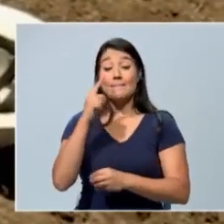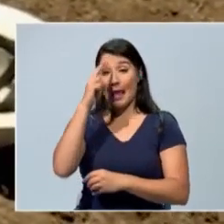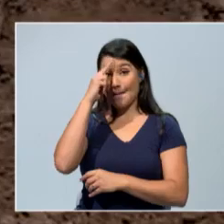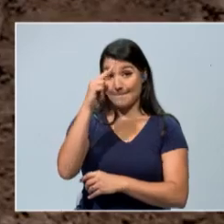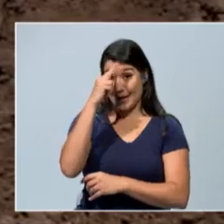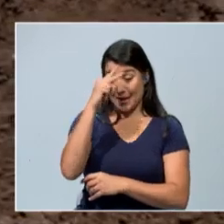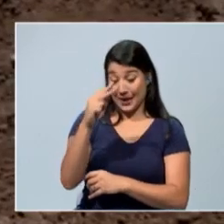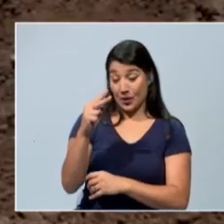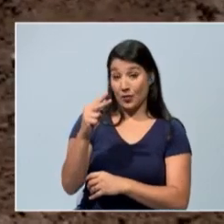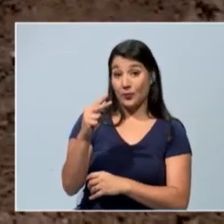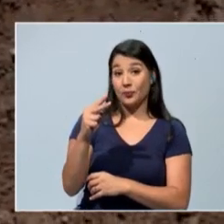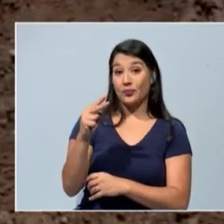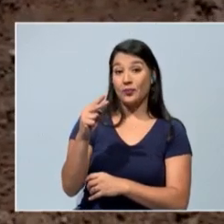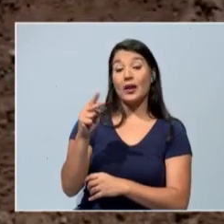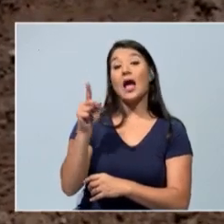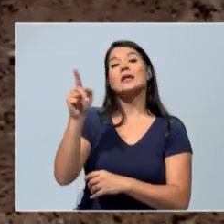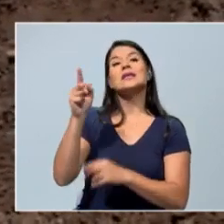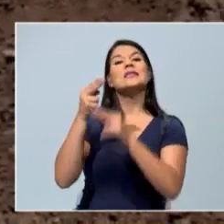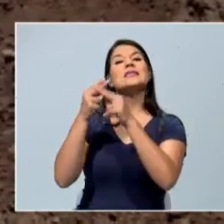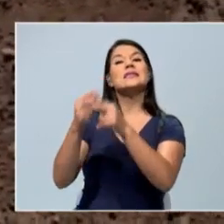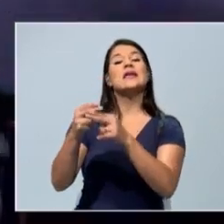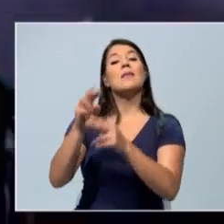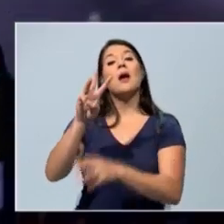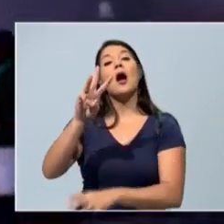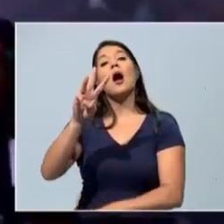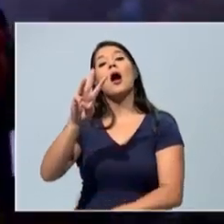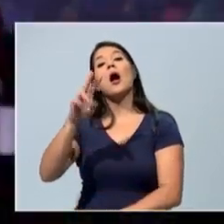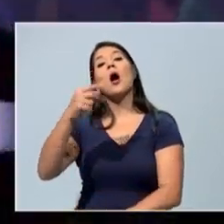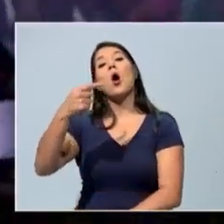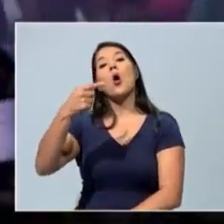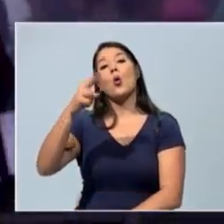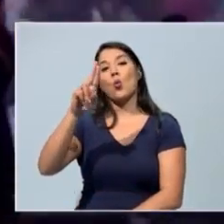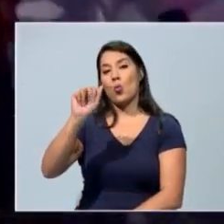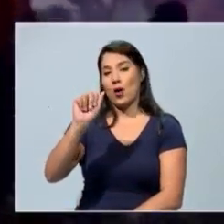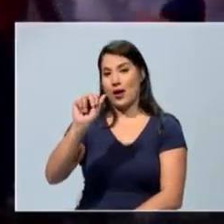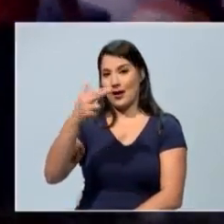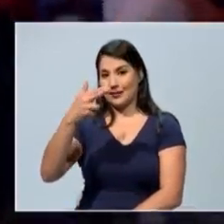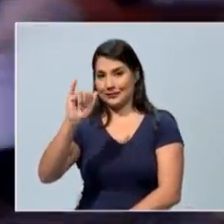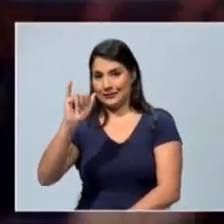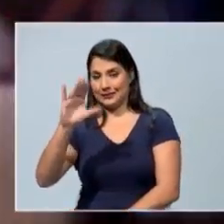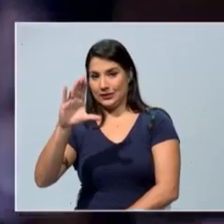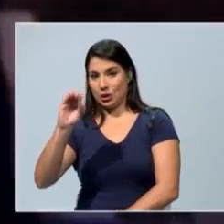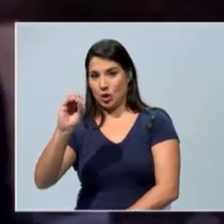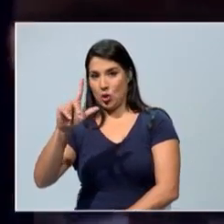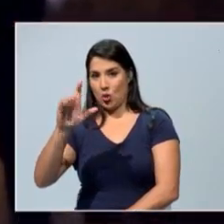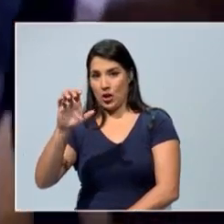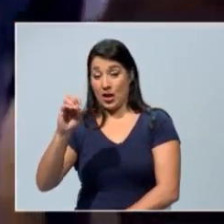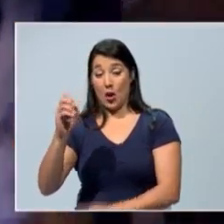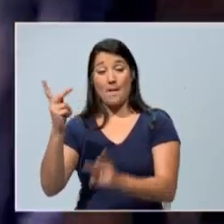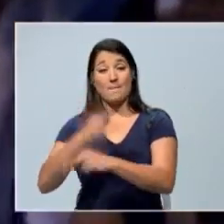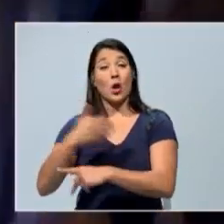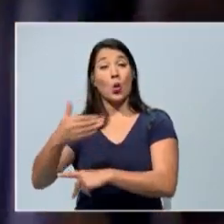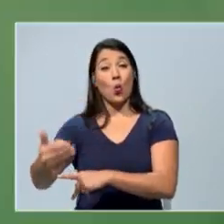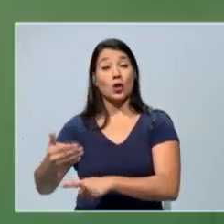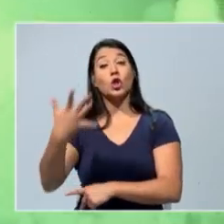esta modalidad, que allá conocen como huachicoleo, fue la catástrofe ocurrida el 18 de enero de este